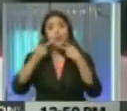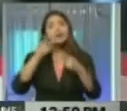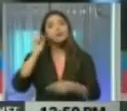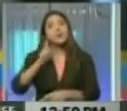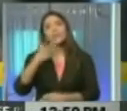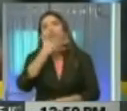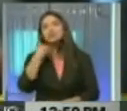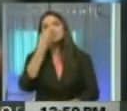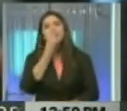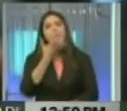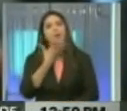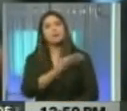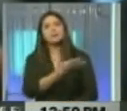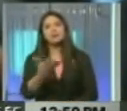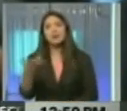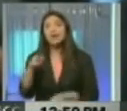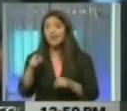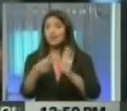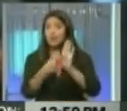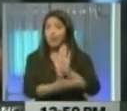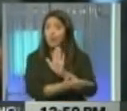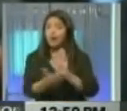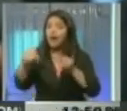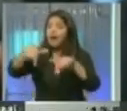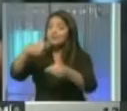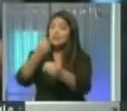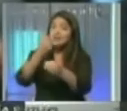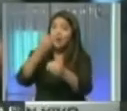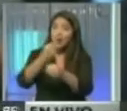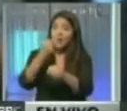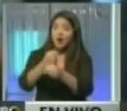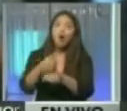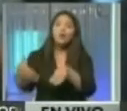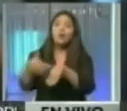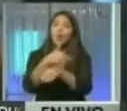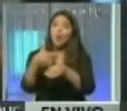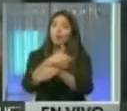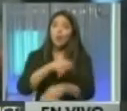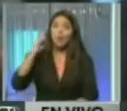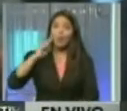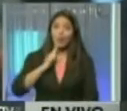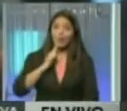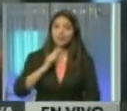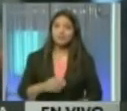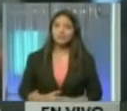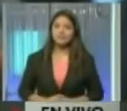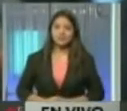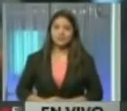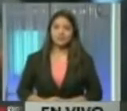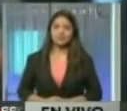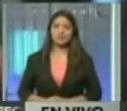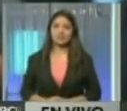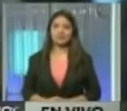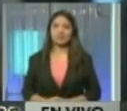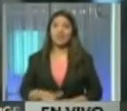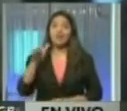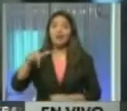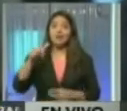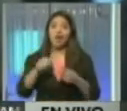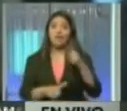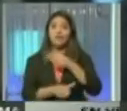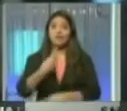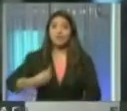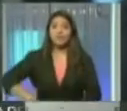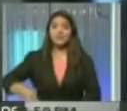su belleza, de la belleza que han querido darse. Este trabajo que hace el gobierno bolivariano, desde la vicepresidencia para la